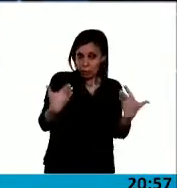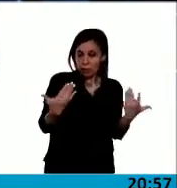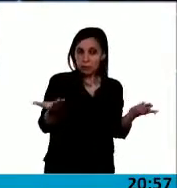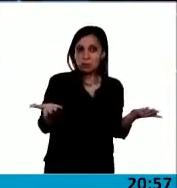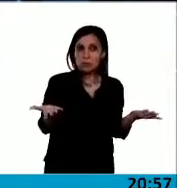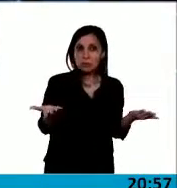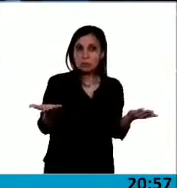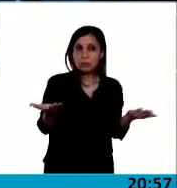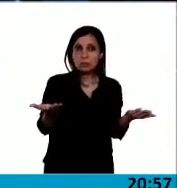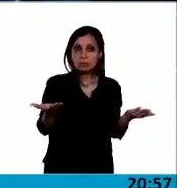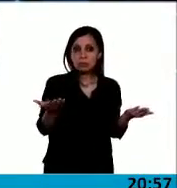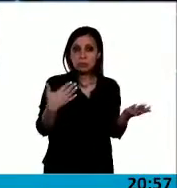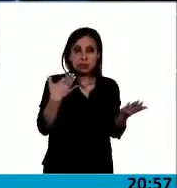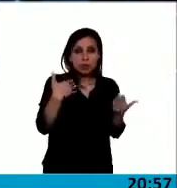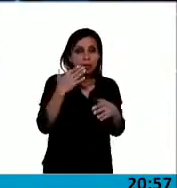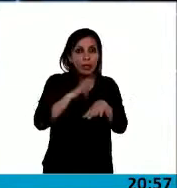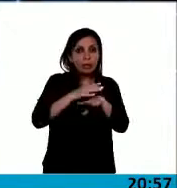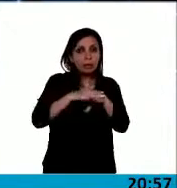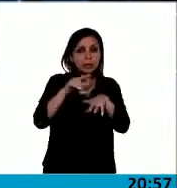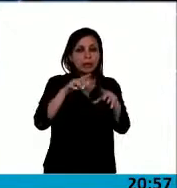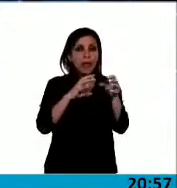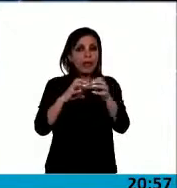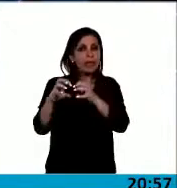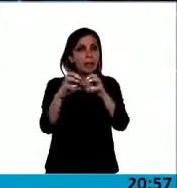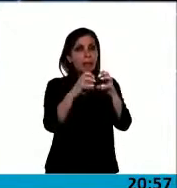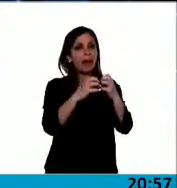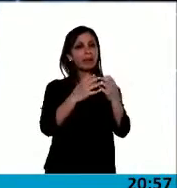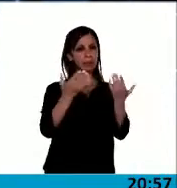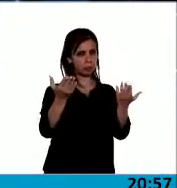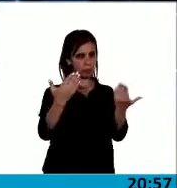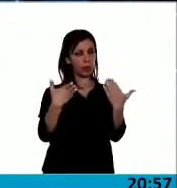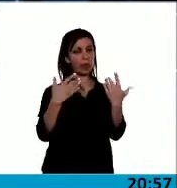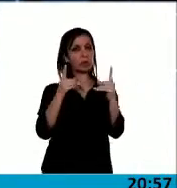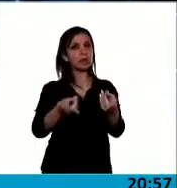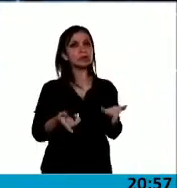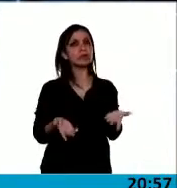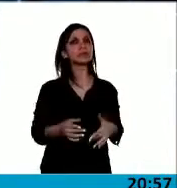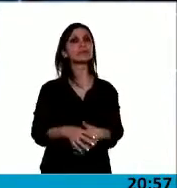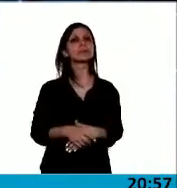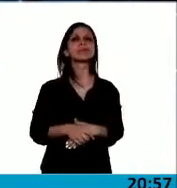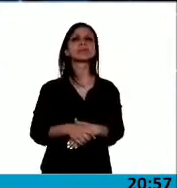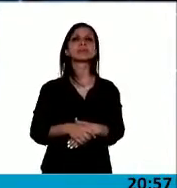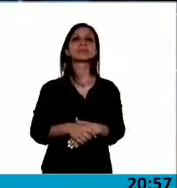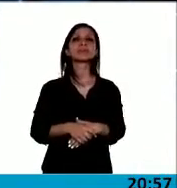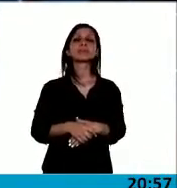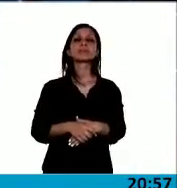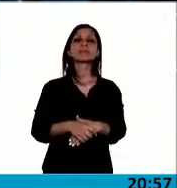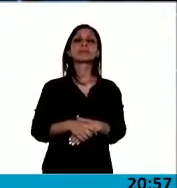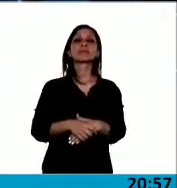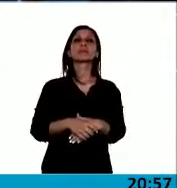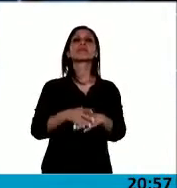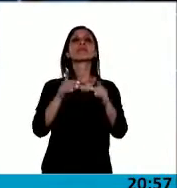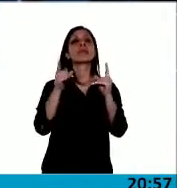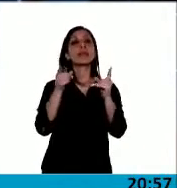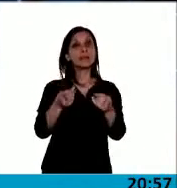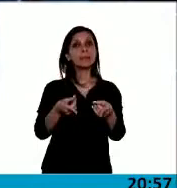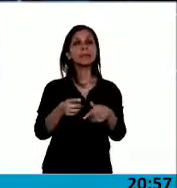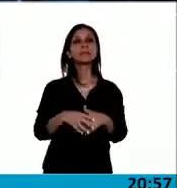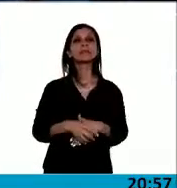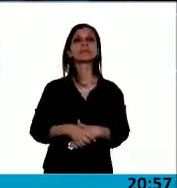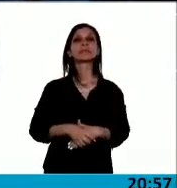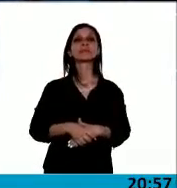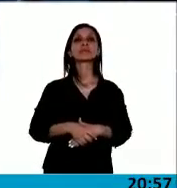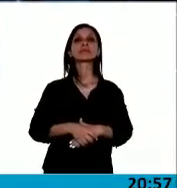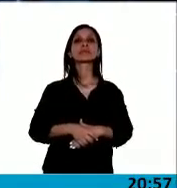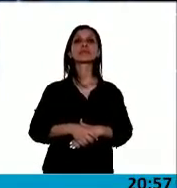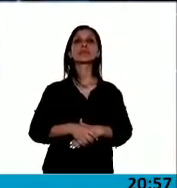llevamos adelante esta tarea legislativa de debate y de discusión? Una vez dicho esto, señor presidente, y